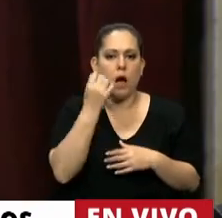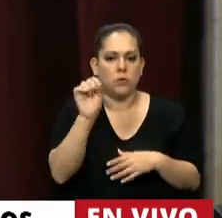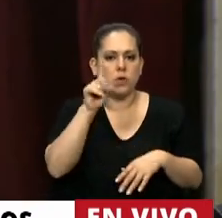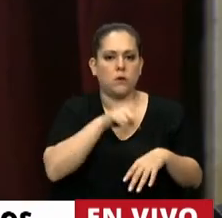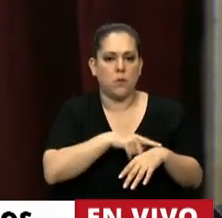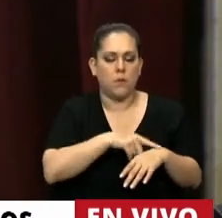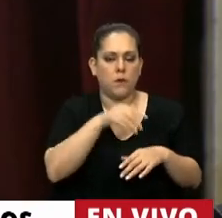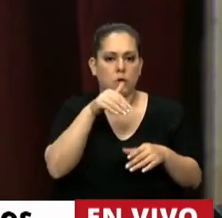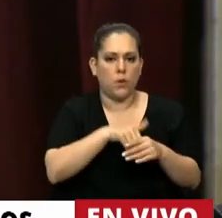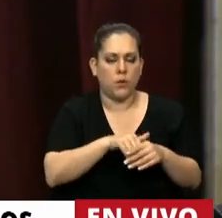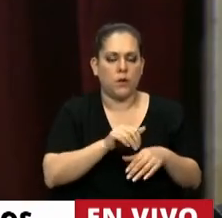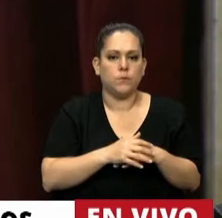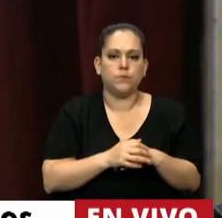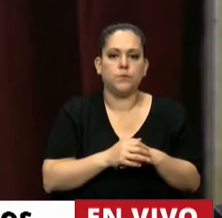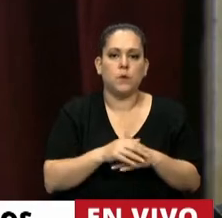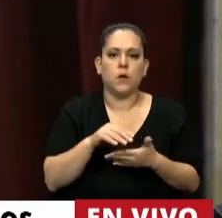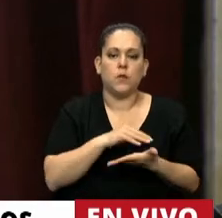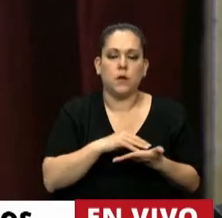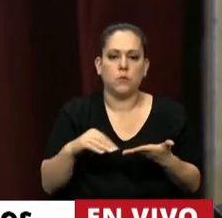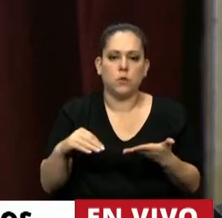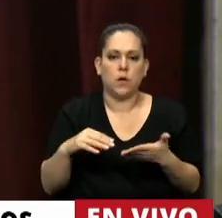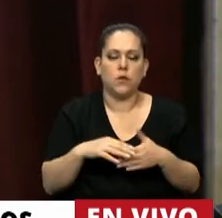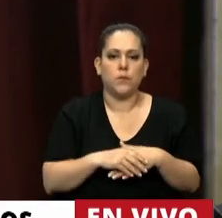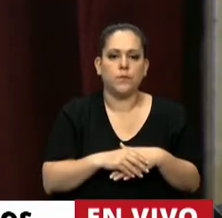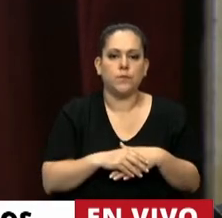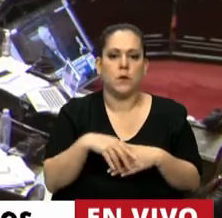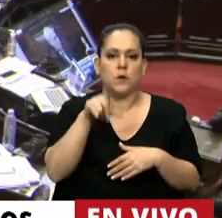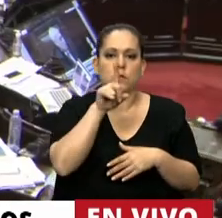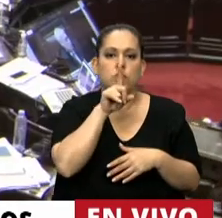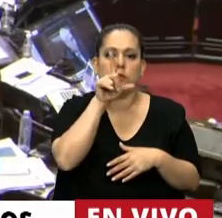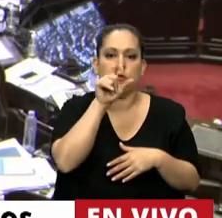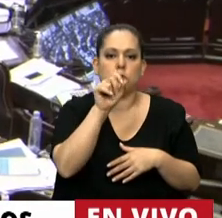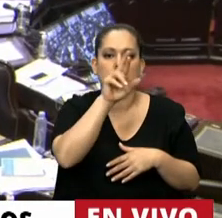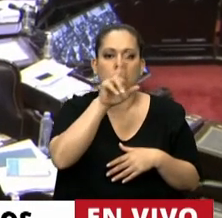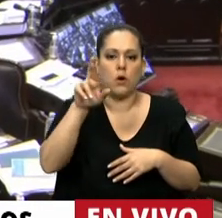Ausente a la hora de votar. Diputado Ignacio Torres.